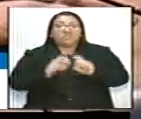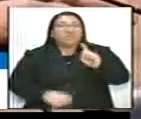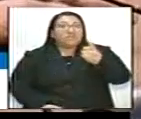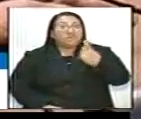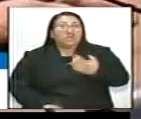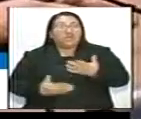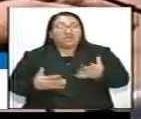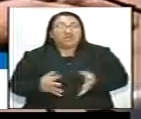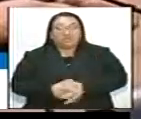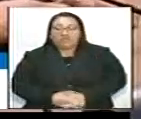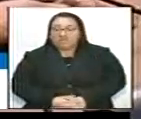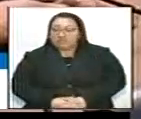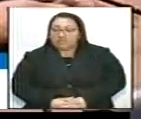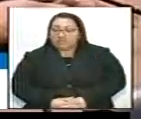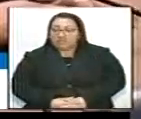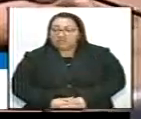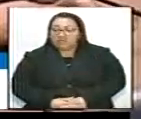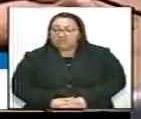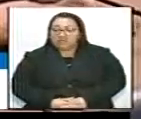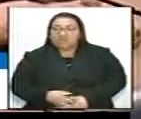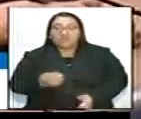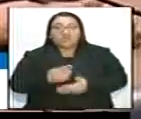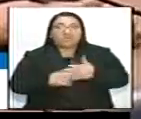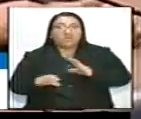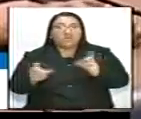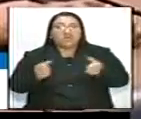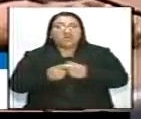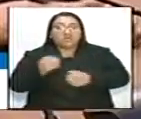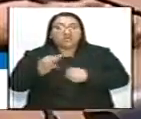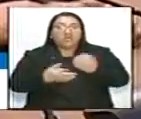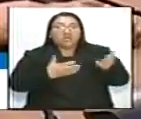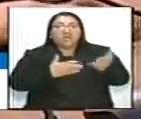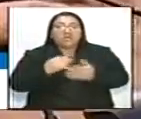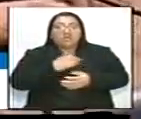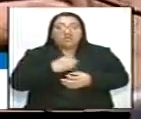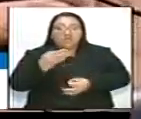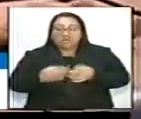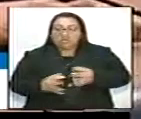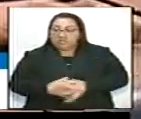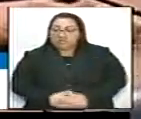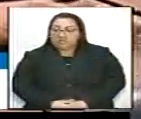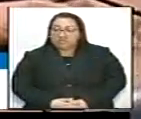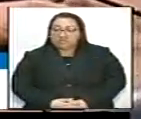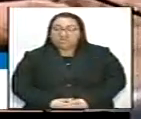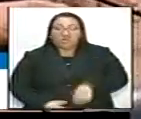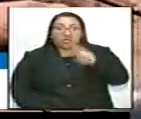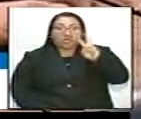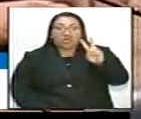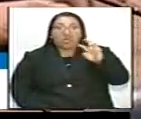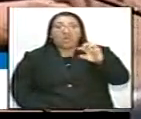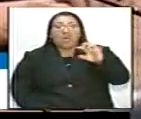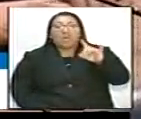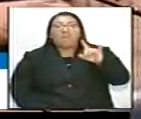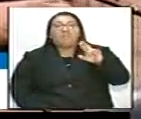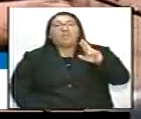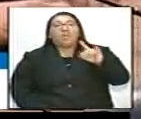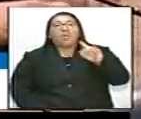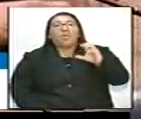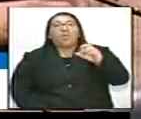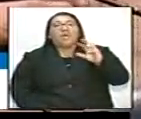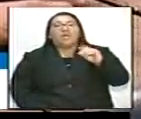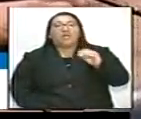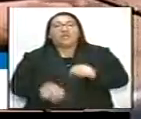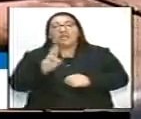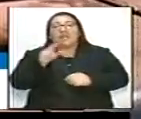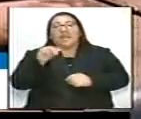primeras cosas que haga la Comisión de Justicia es invitar al ministro de Justicia y a los dos procuradores, al procurador Ramírez